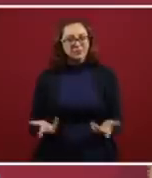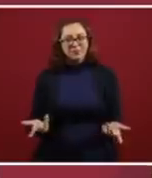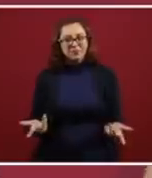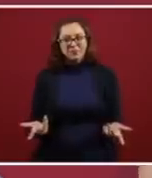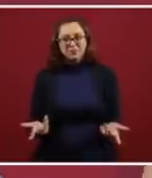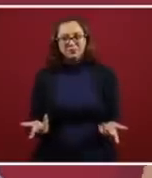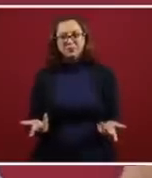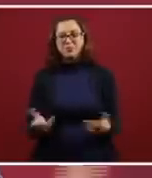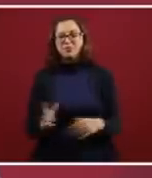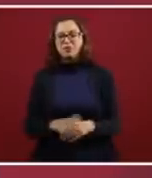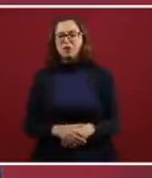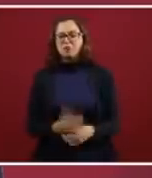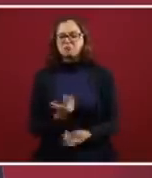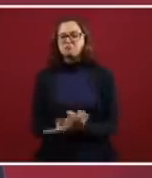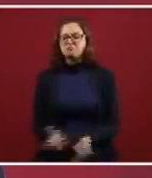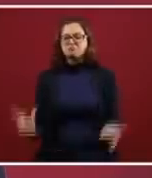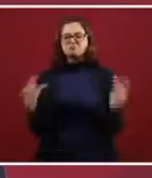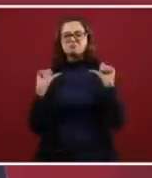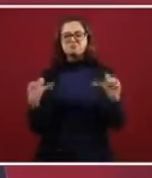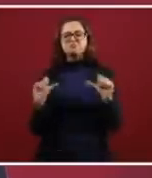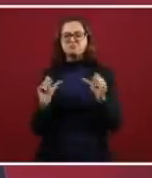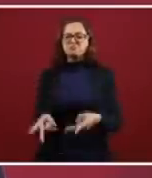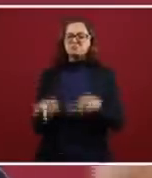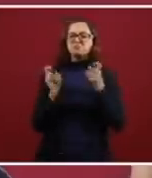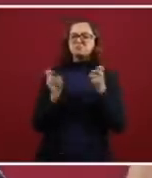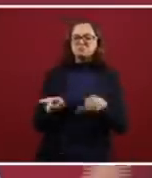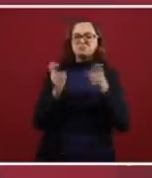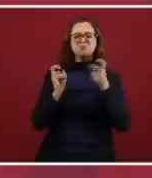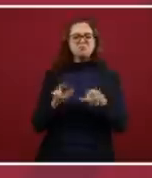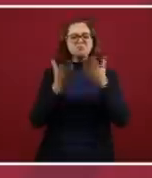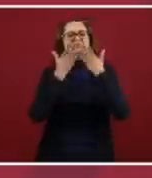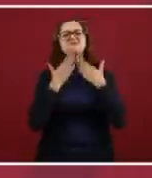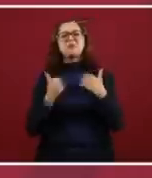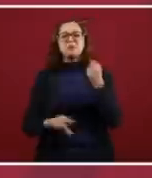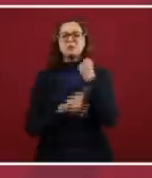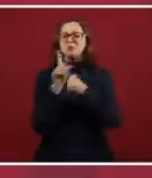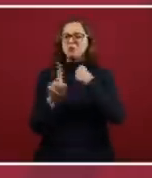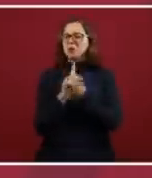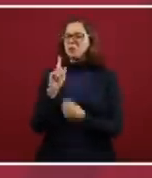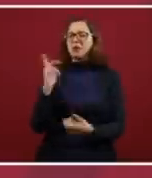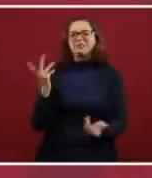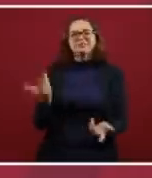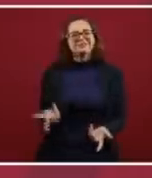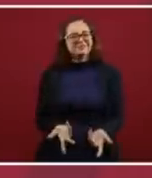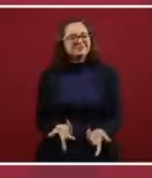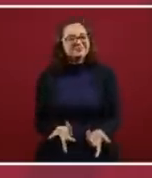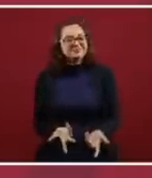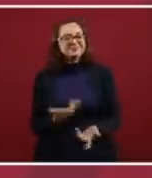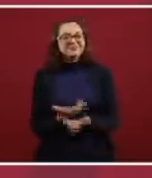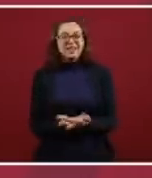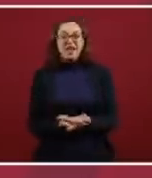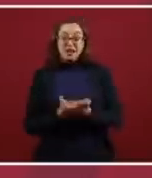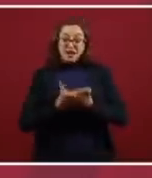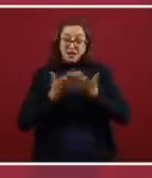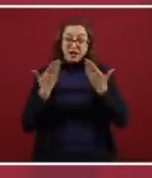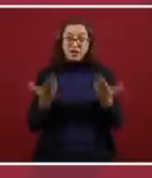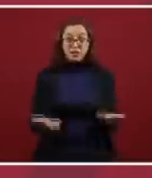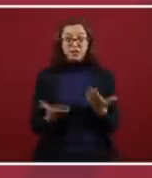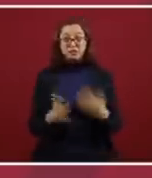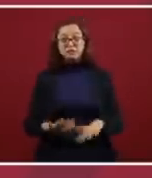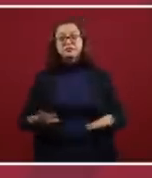con mangas anchas, sin ningún problema. Entonces, ahora con esto